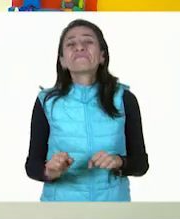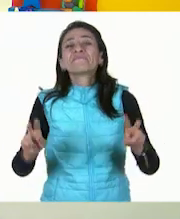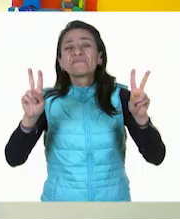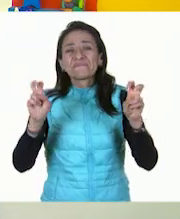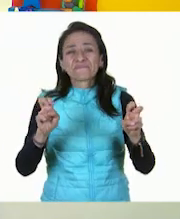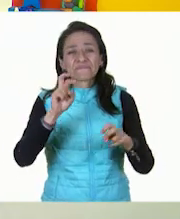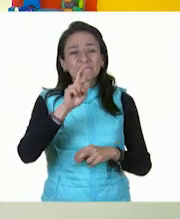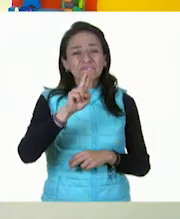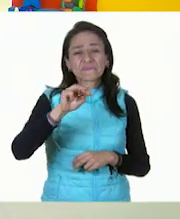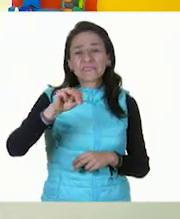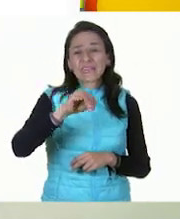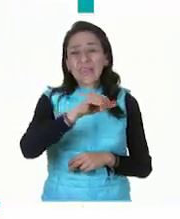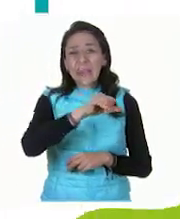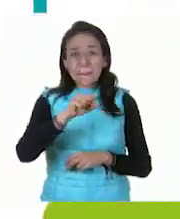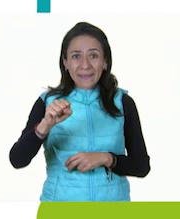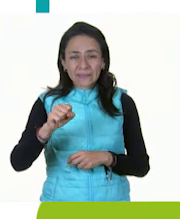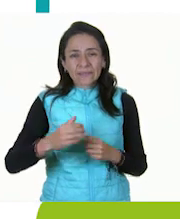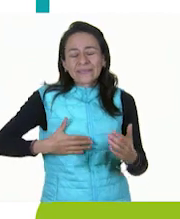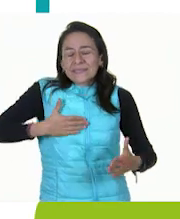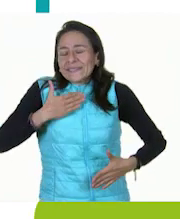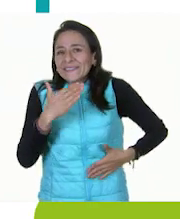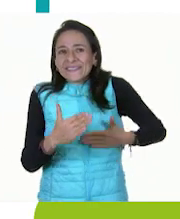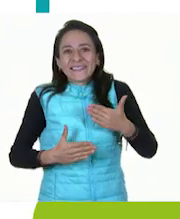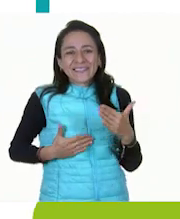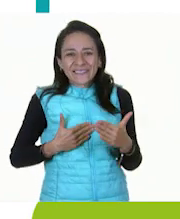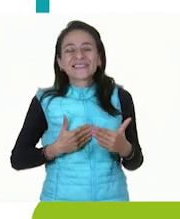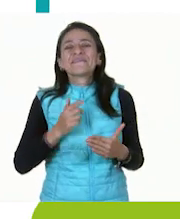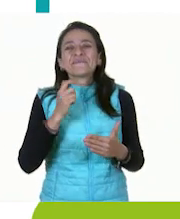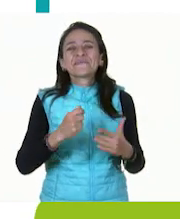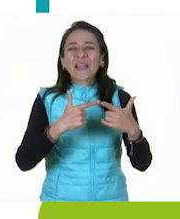Rimas Divertidas de Lenguaje y Comunicación.